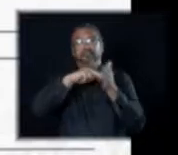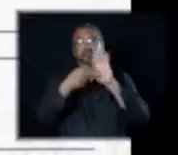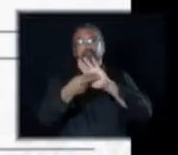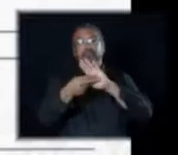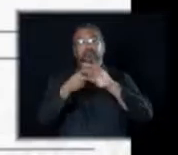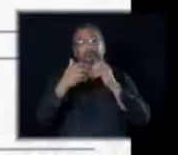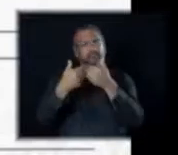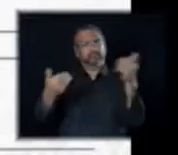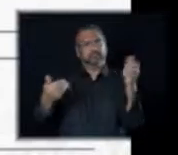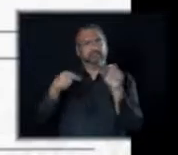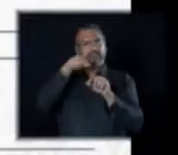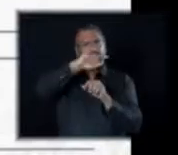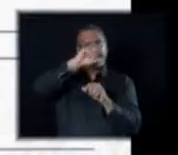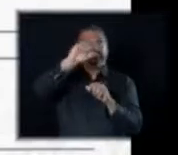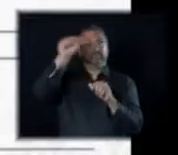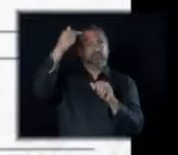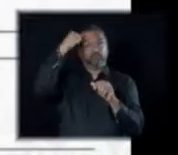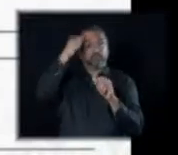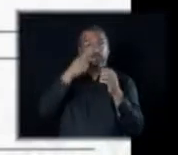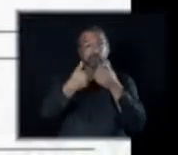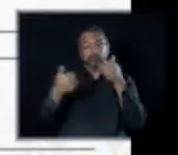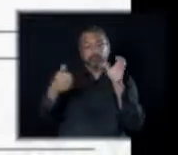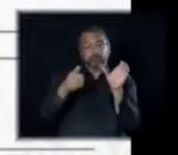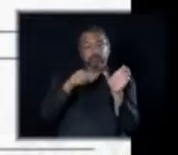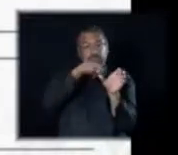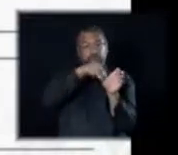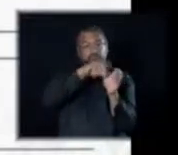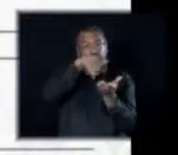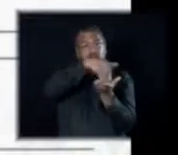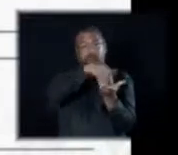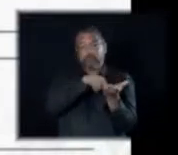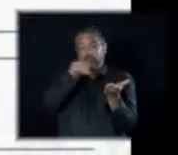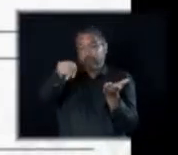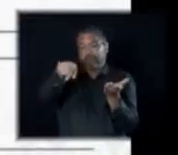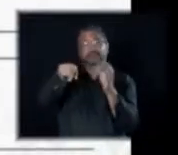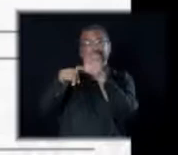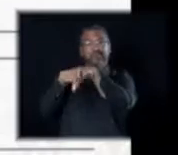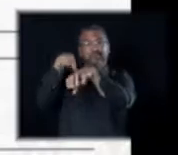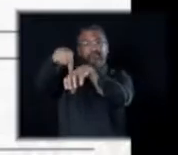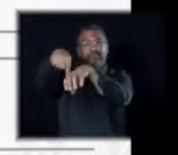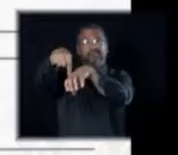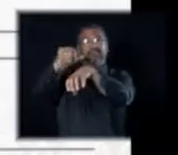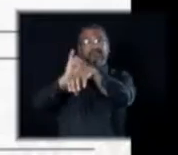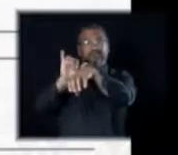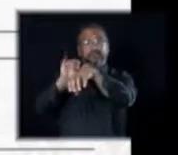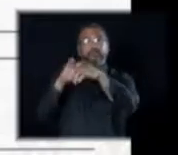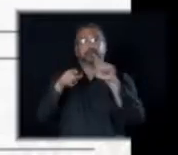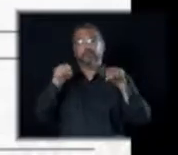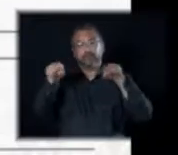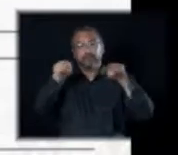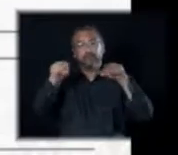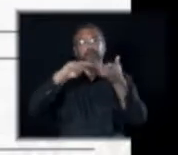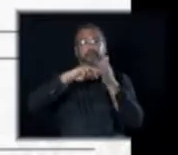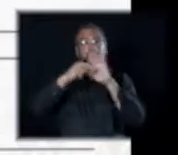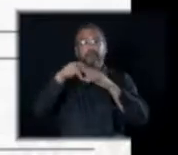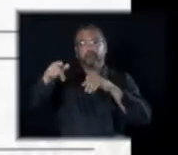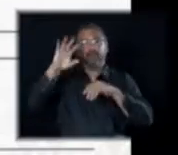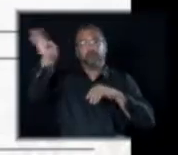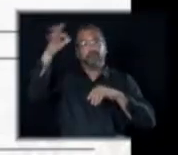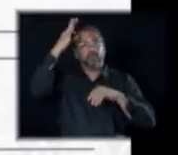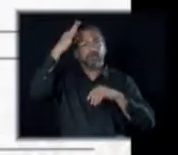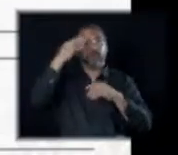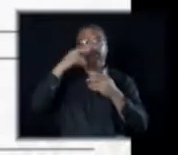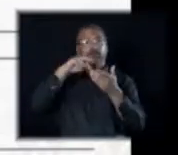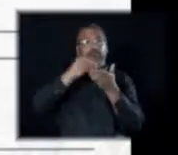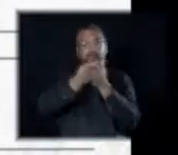hace ser una cuenta independiente también del gobierno y recibe dinero del centro de gobierno y fondos federales para